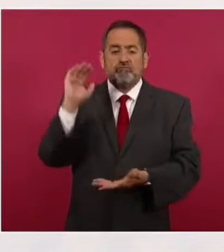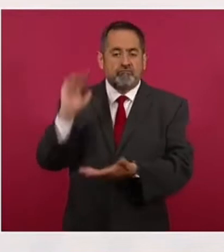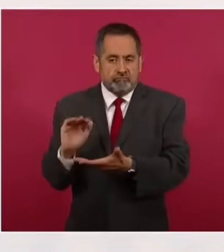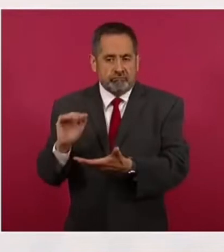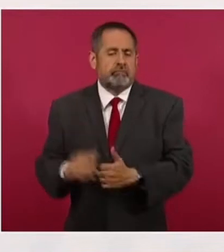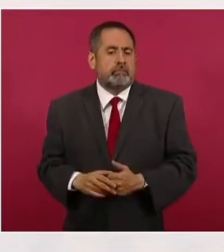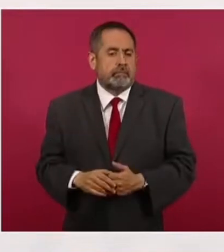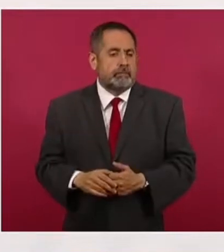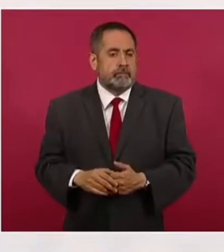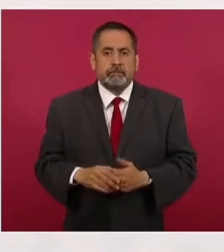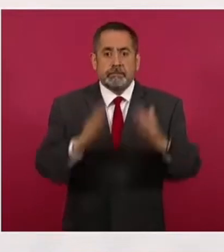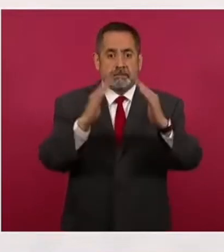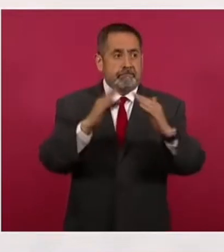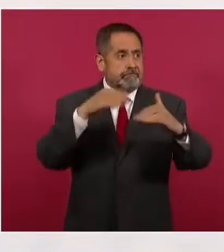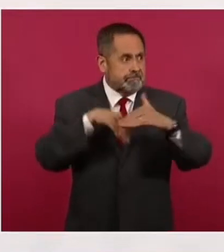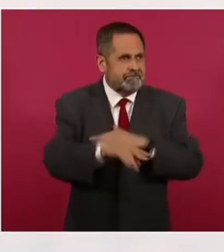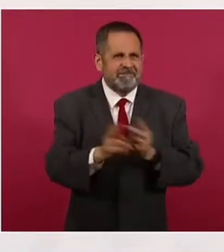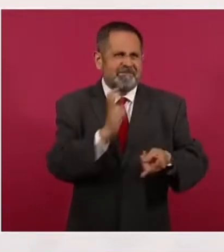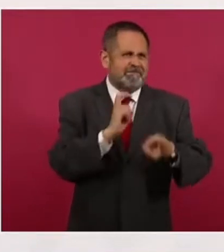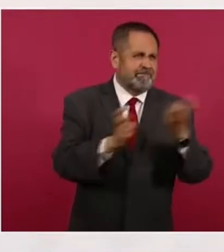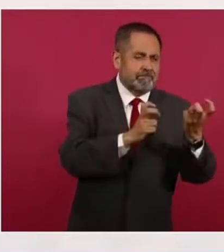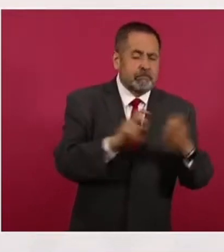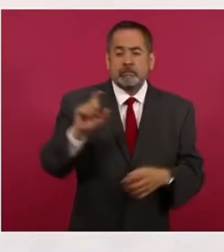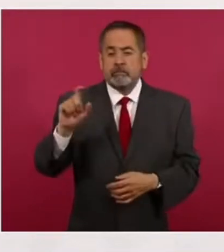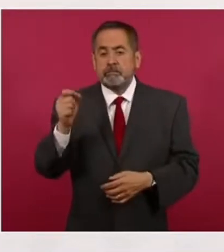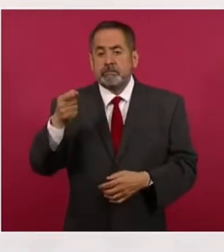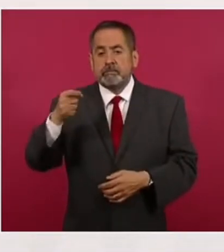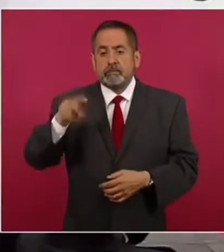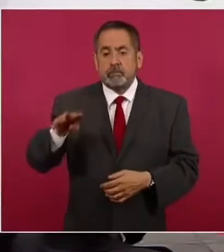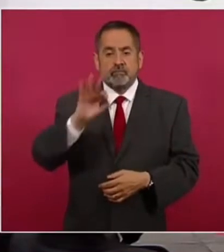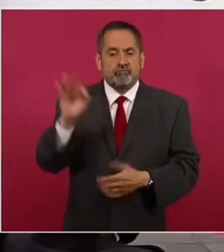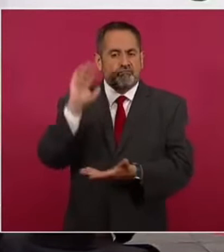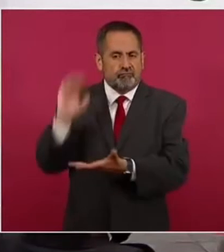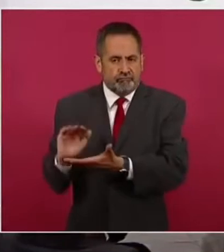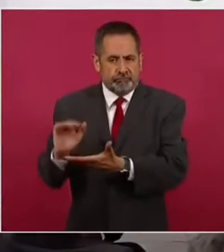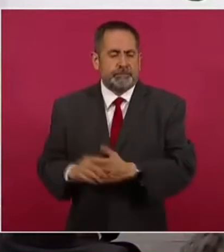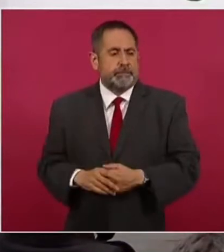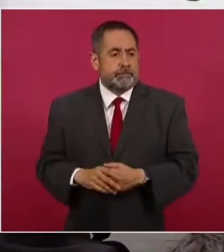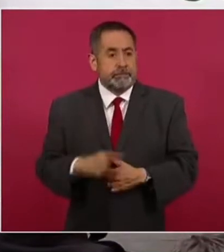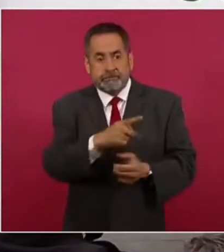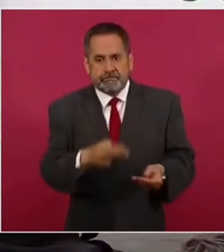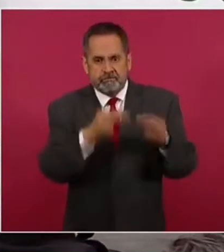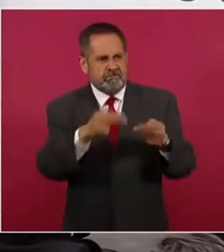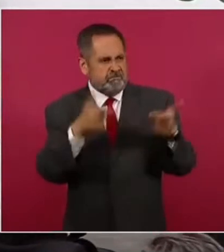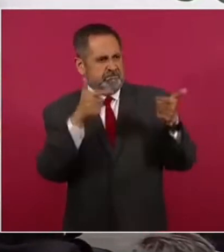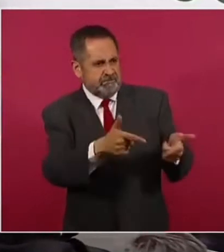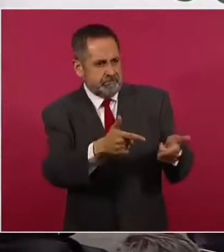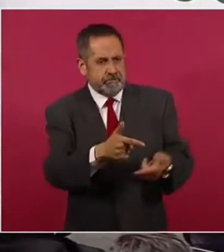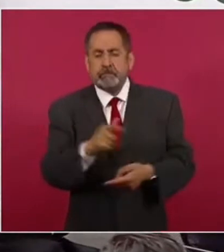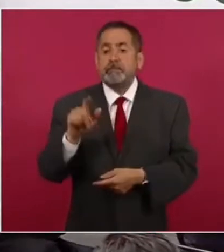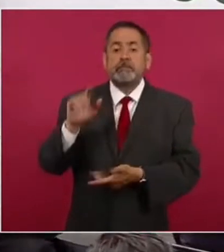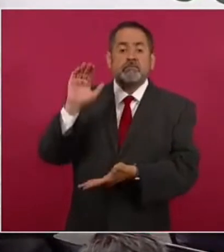el robo a casa habitación en 29%, el robo a negocio en